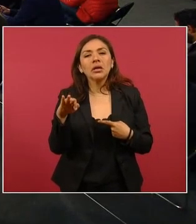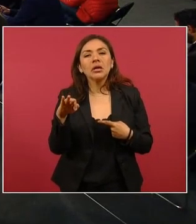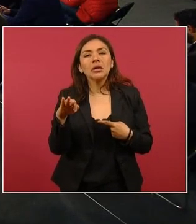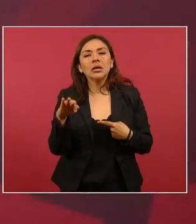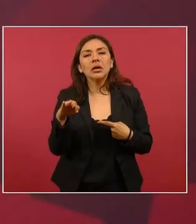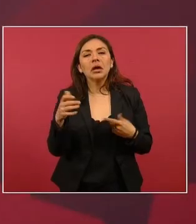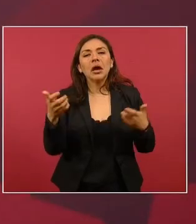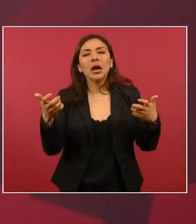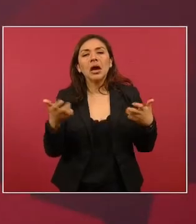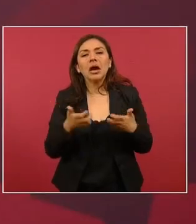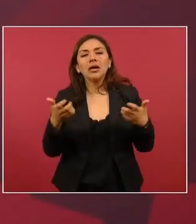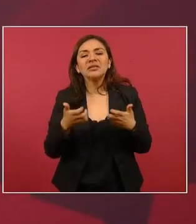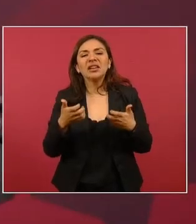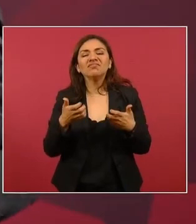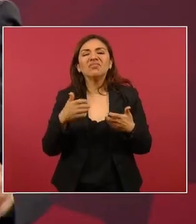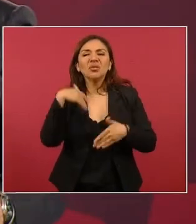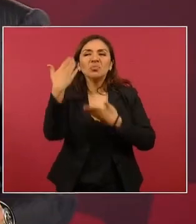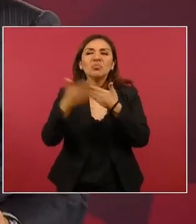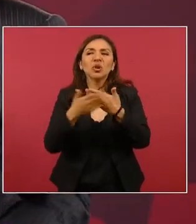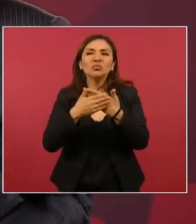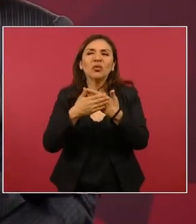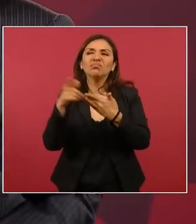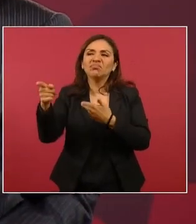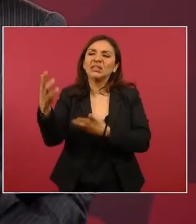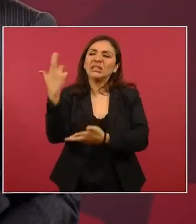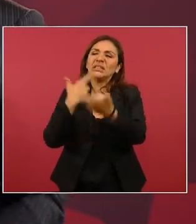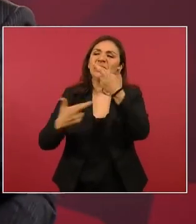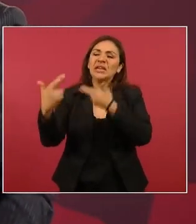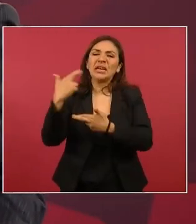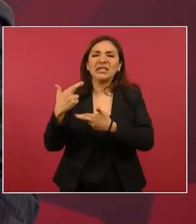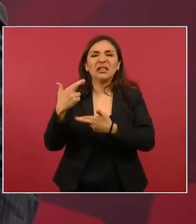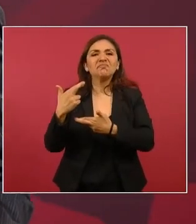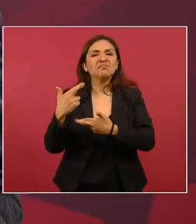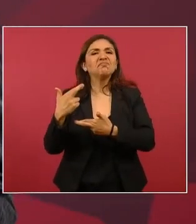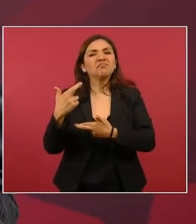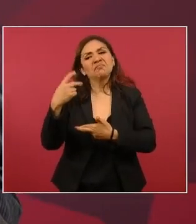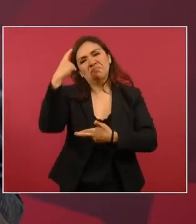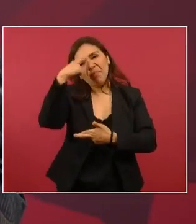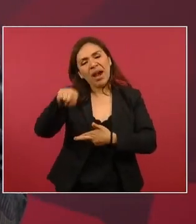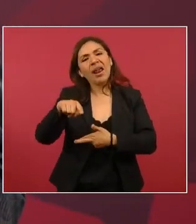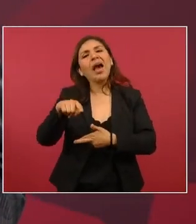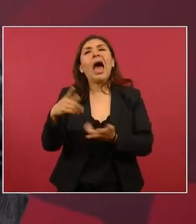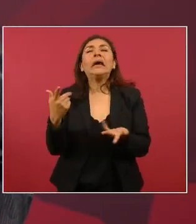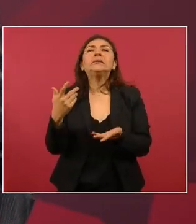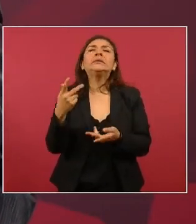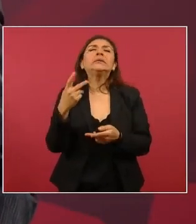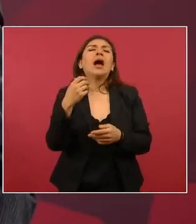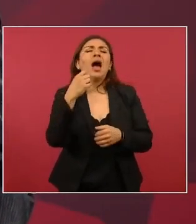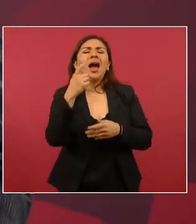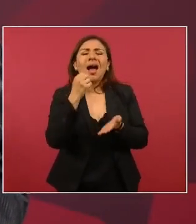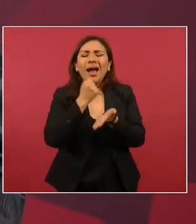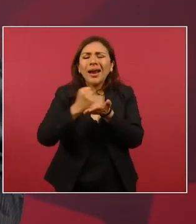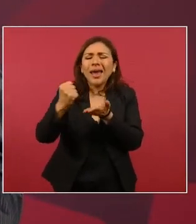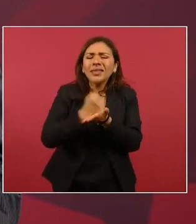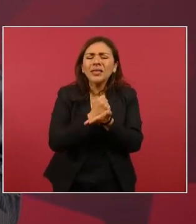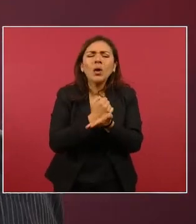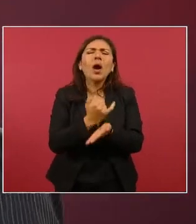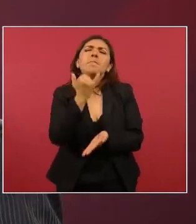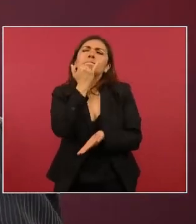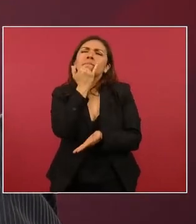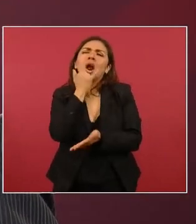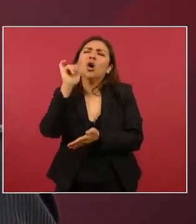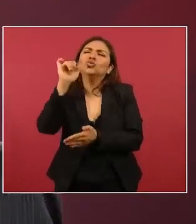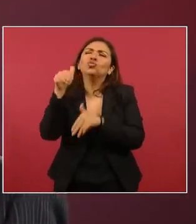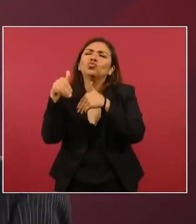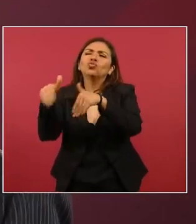van a poder regresar por sus fueros para que les condonen esos créditos.